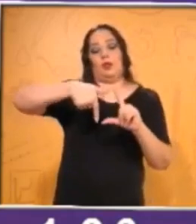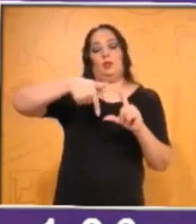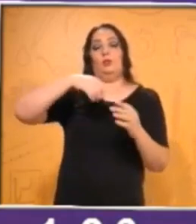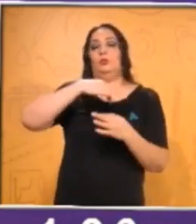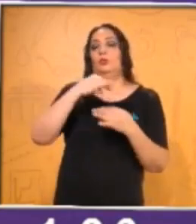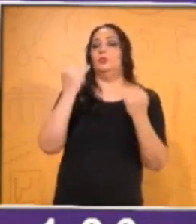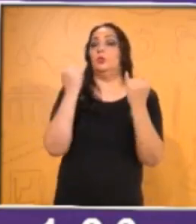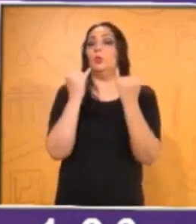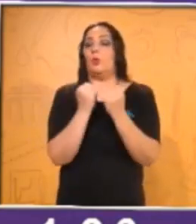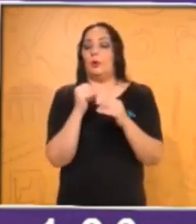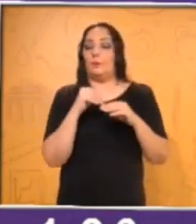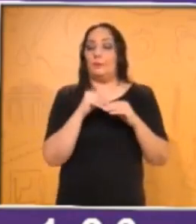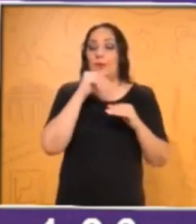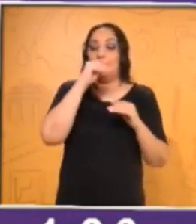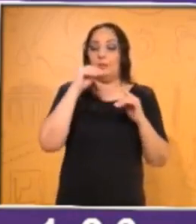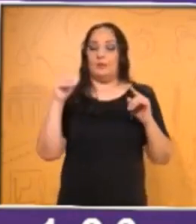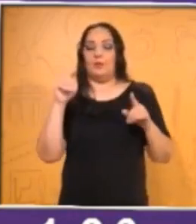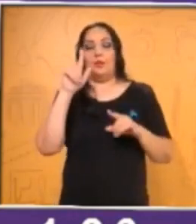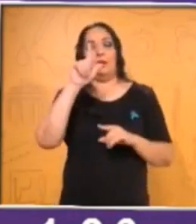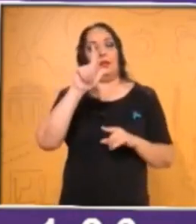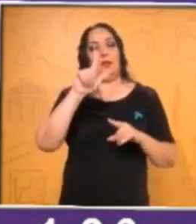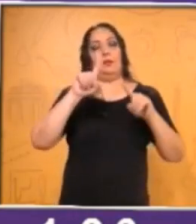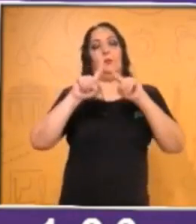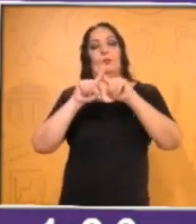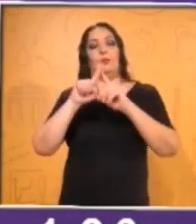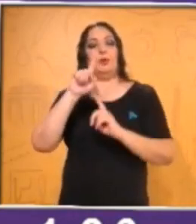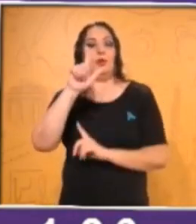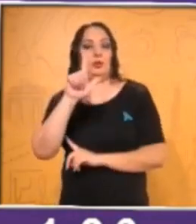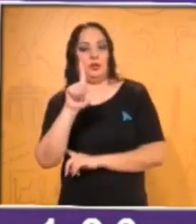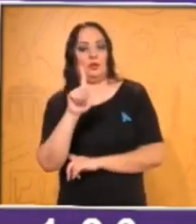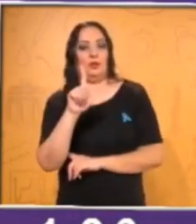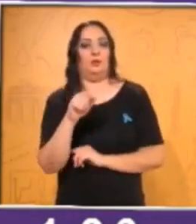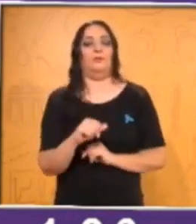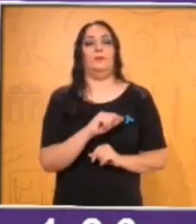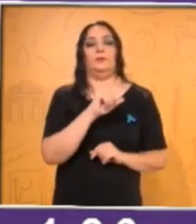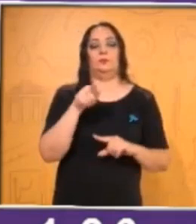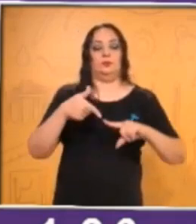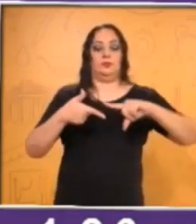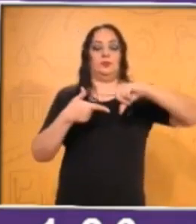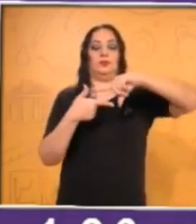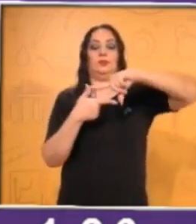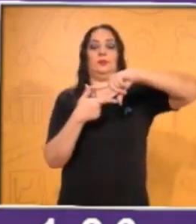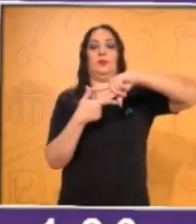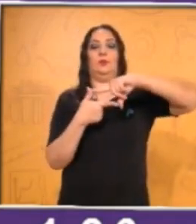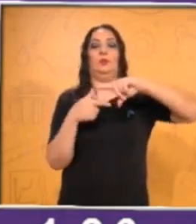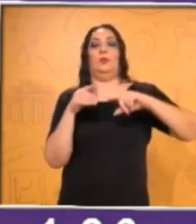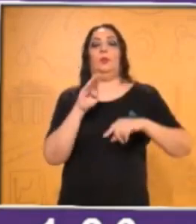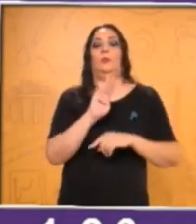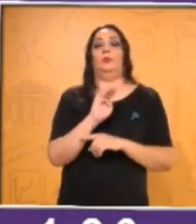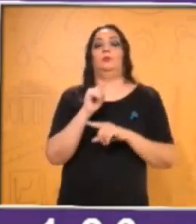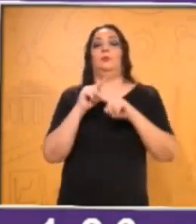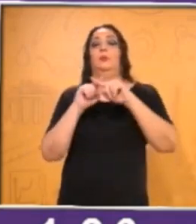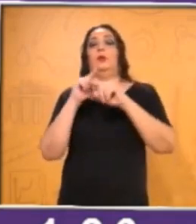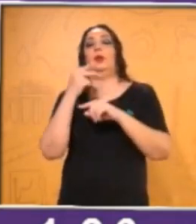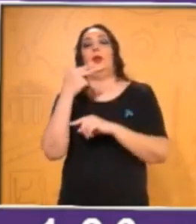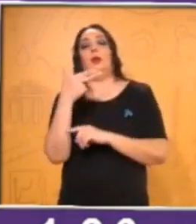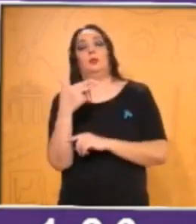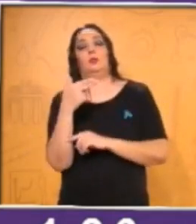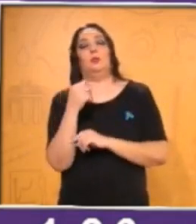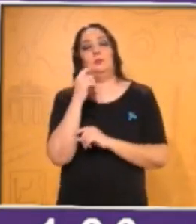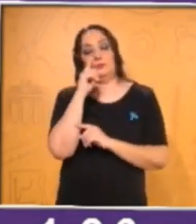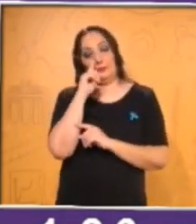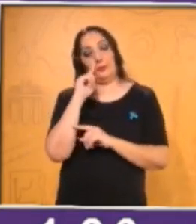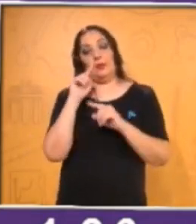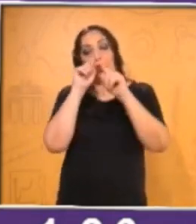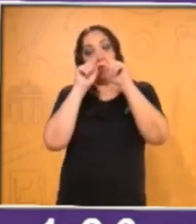iguales, lado por lado. El rectángulo, base por altura. El rombo, diagonal